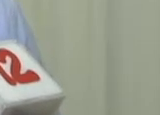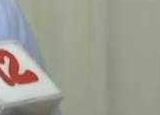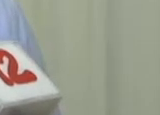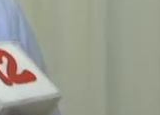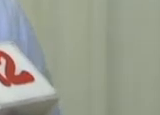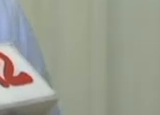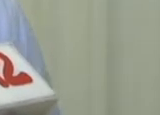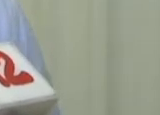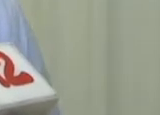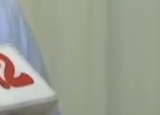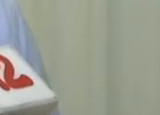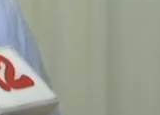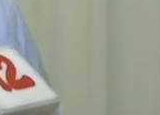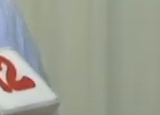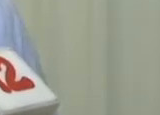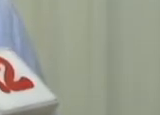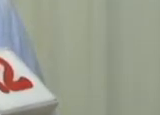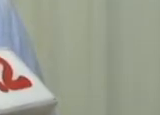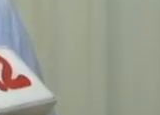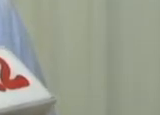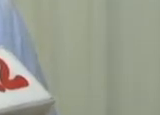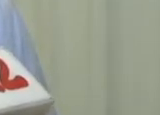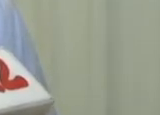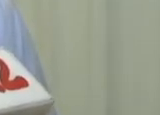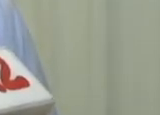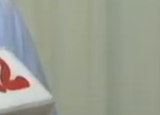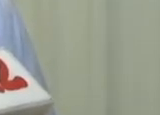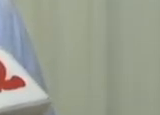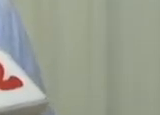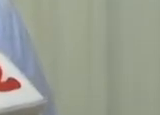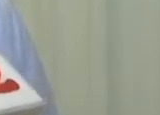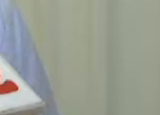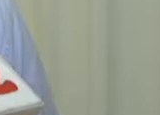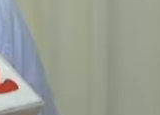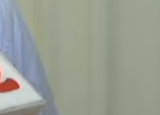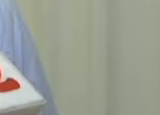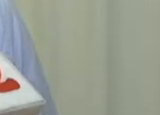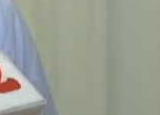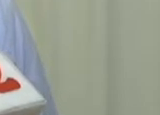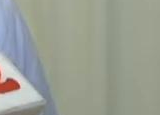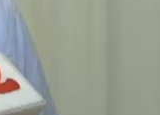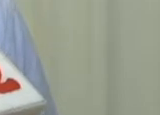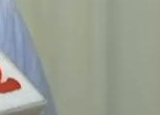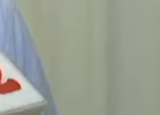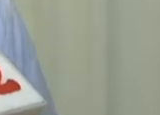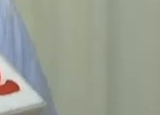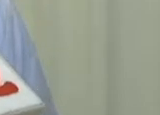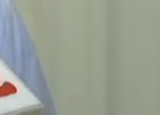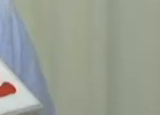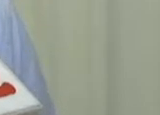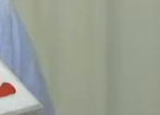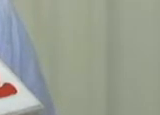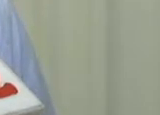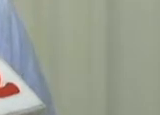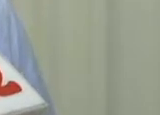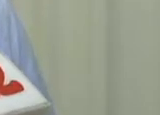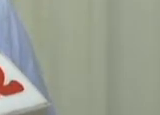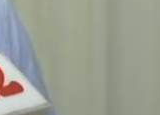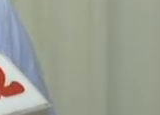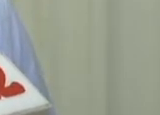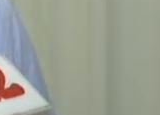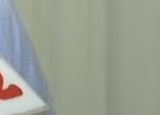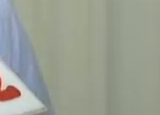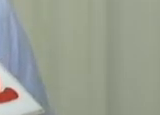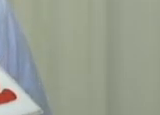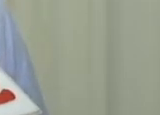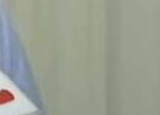y nosotros vamos a mantener siempre la distancia y vamos a mantener siempre la oposición a todos estos órganos que están favoreciendo a esta dictadura